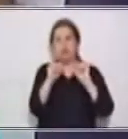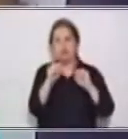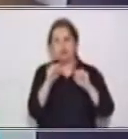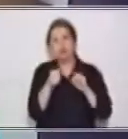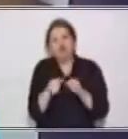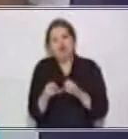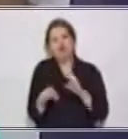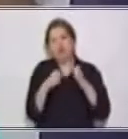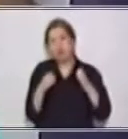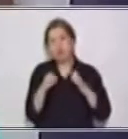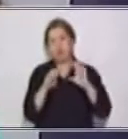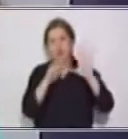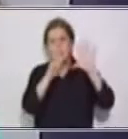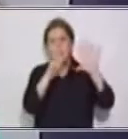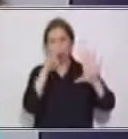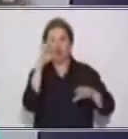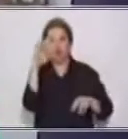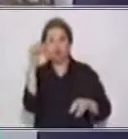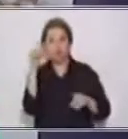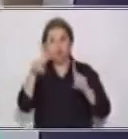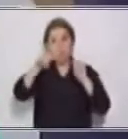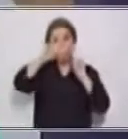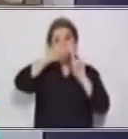80 más 72,